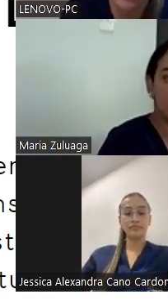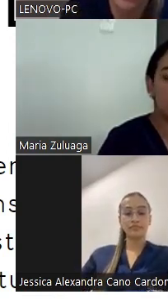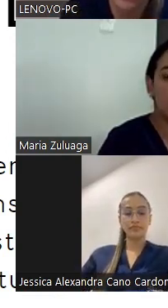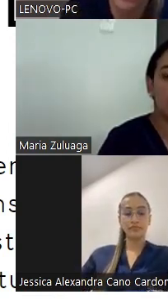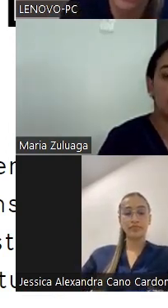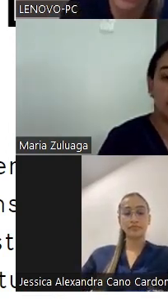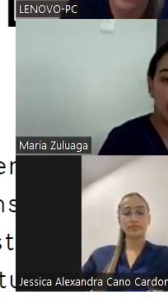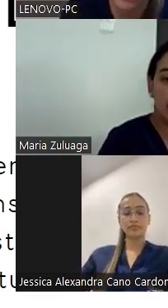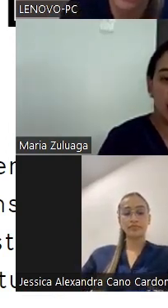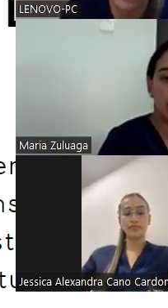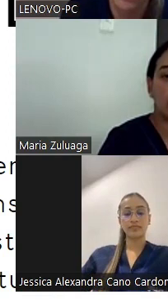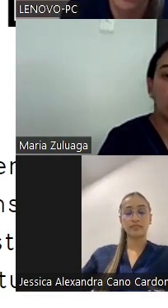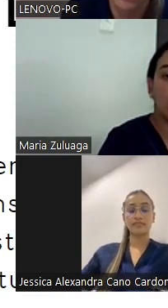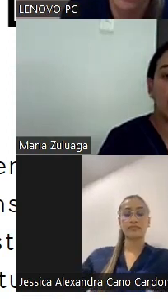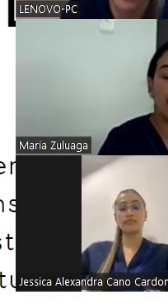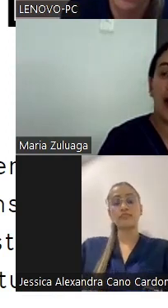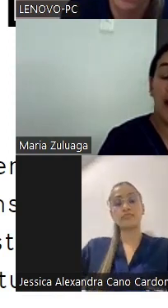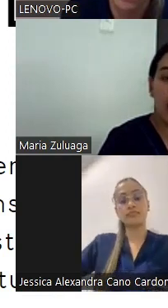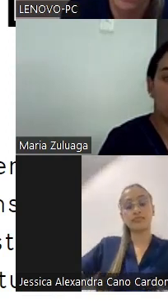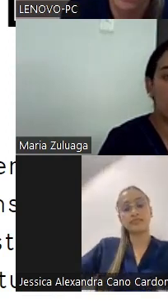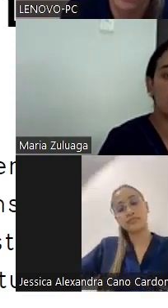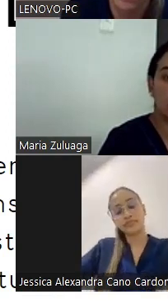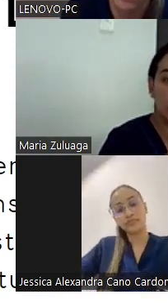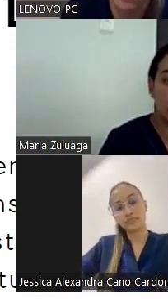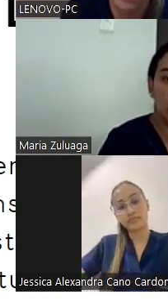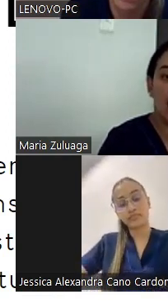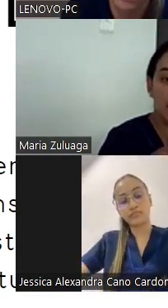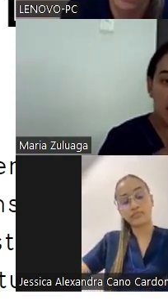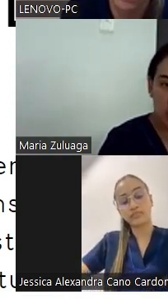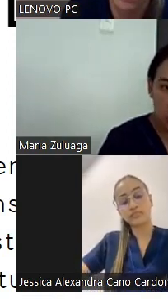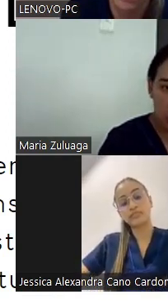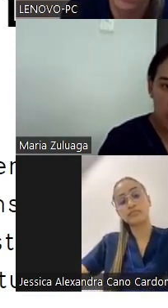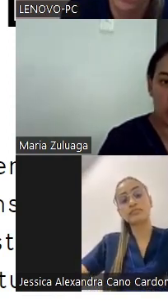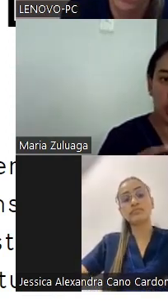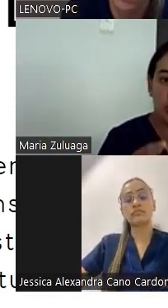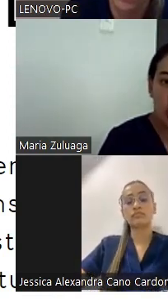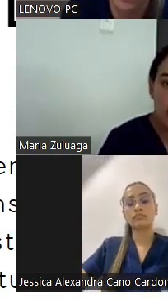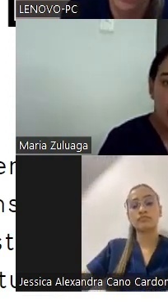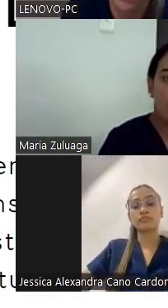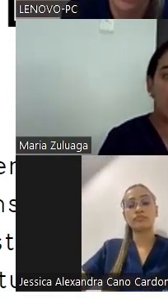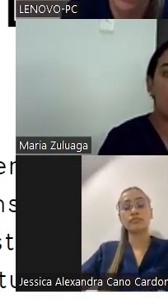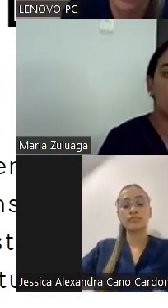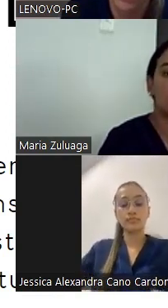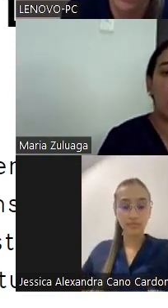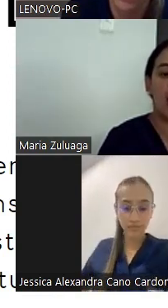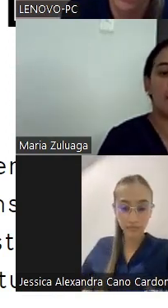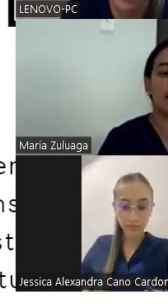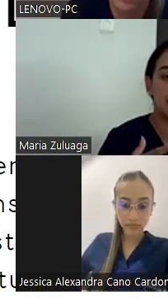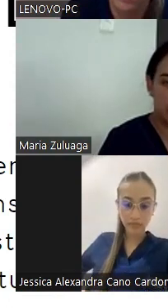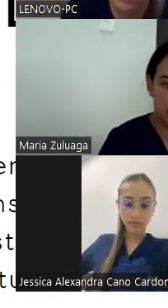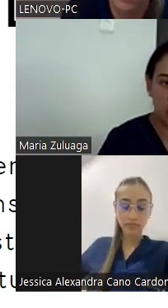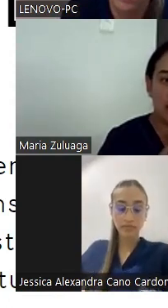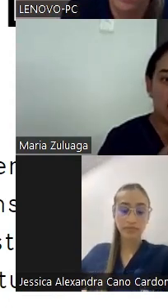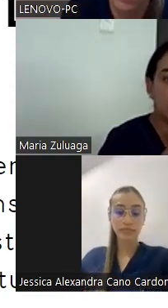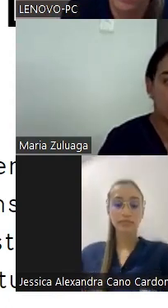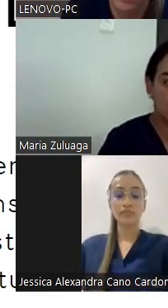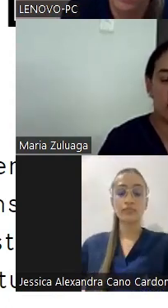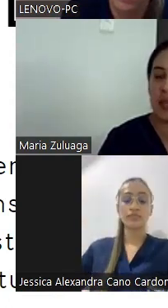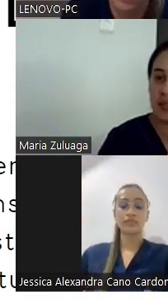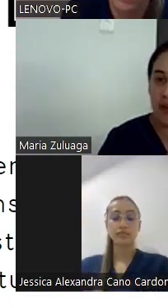deben de considerar también todo lo que tenga que ver con la disminución o la eliminación de protecciones en cuanto a la participación de